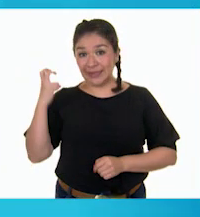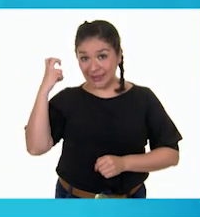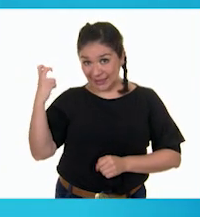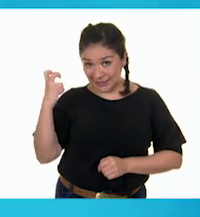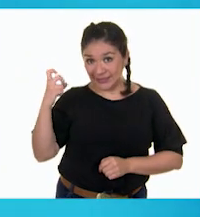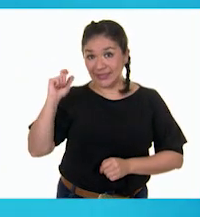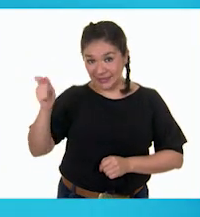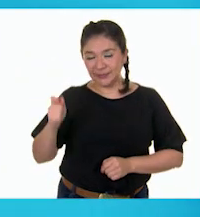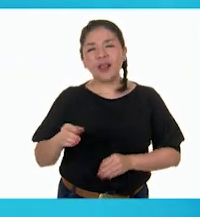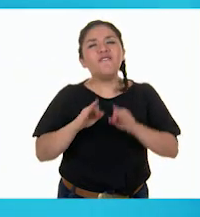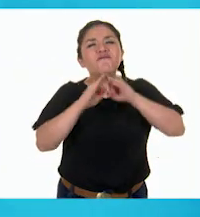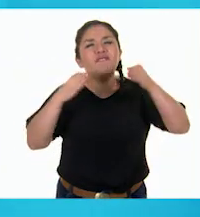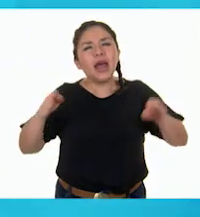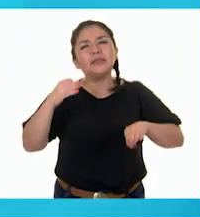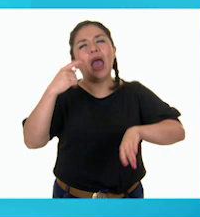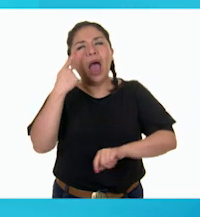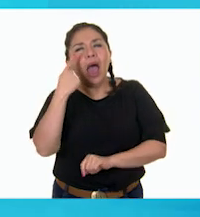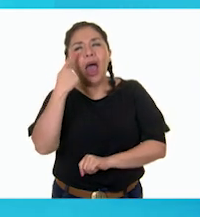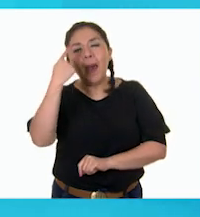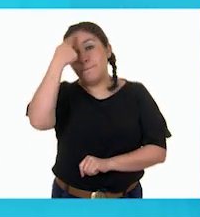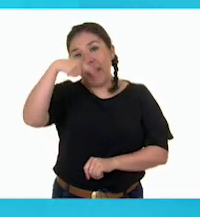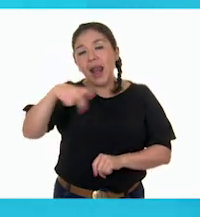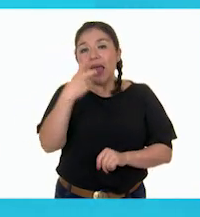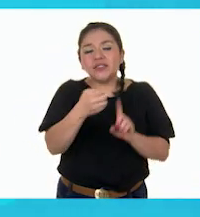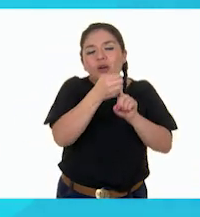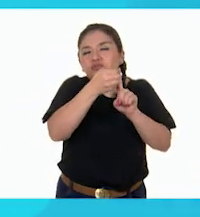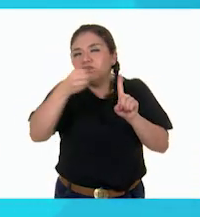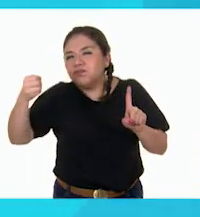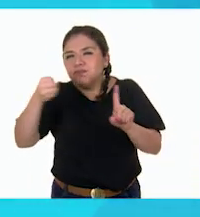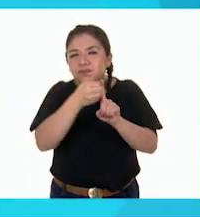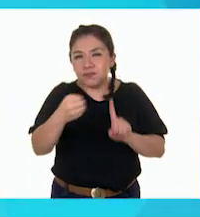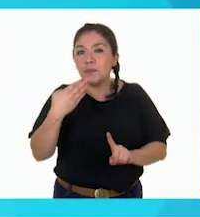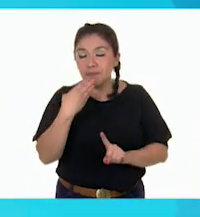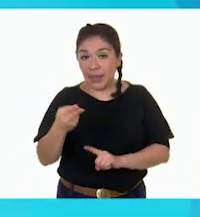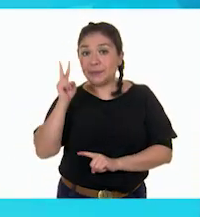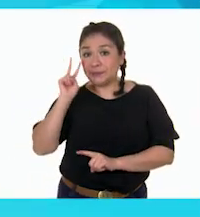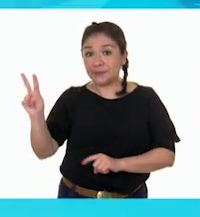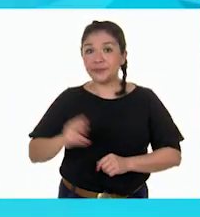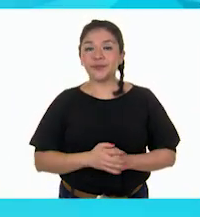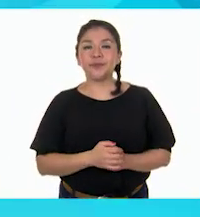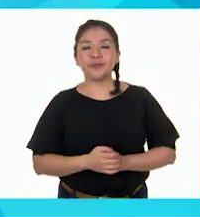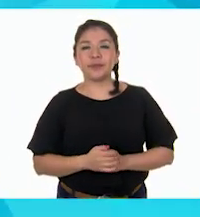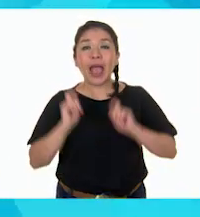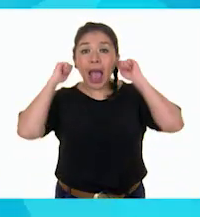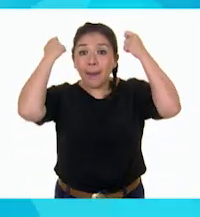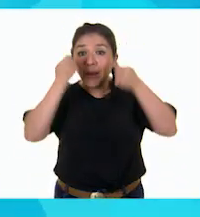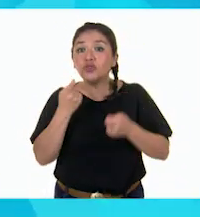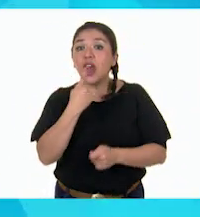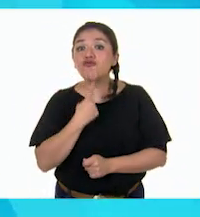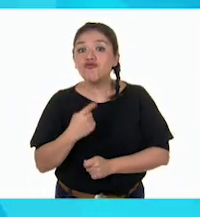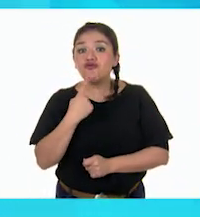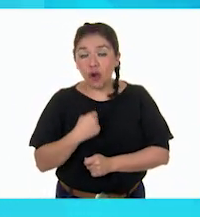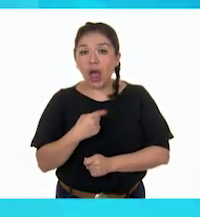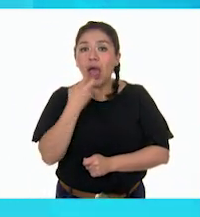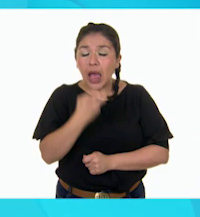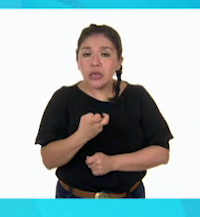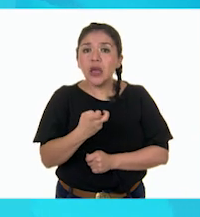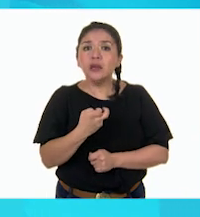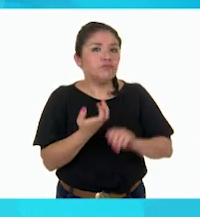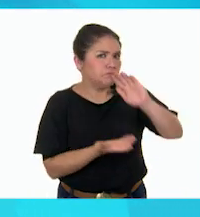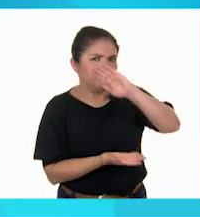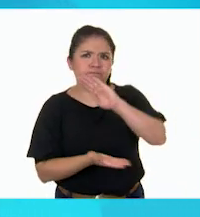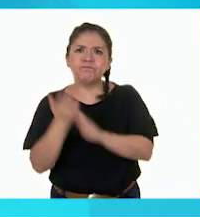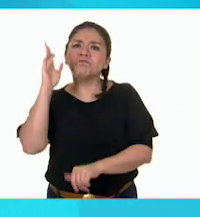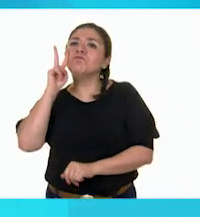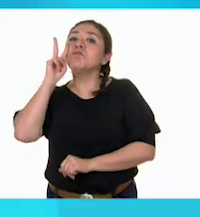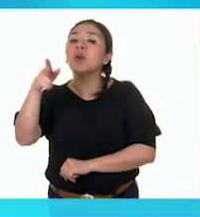están. Frases para dar continuidad al cuento. Caperucita Roja. Caperucita Roja partió enseguida